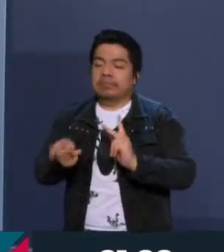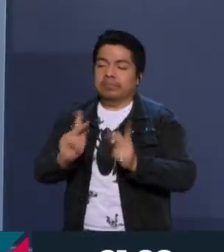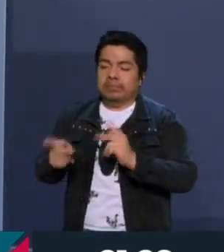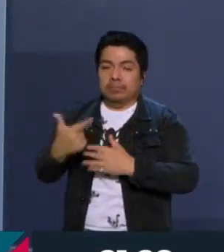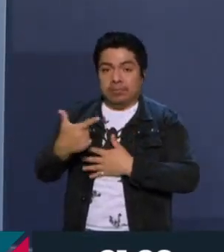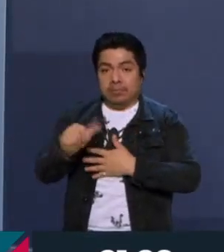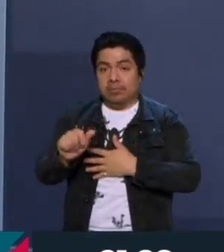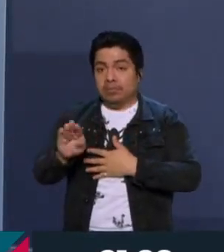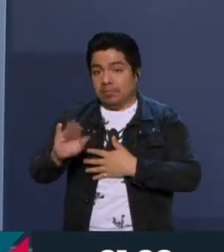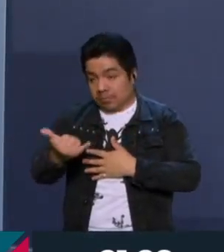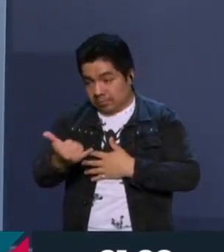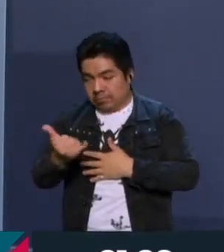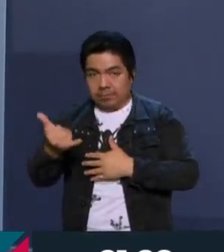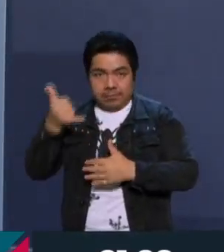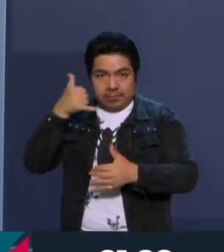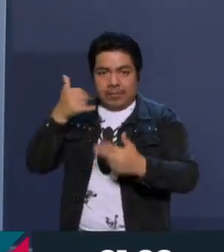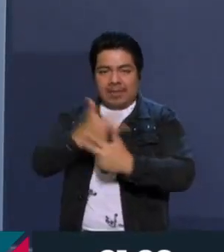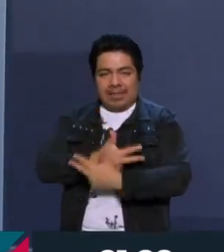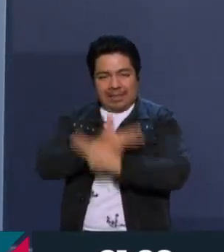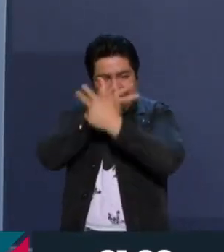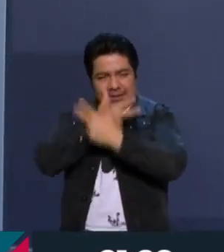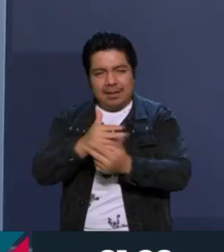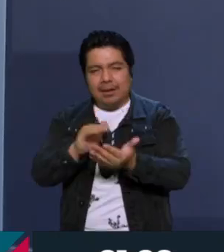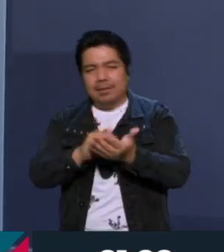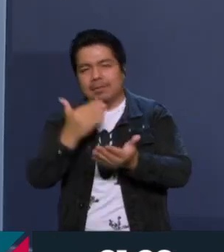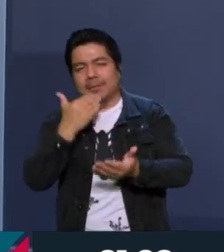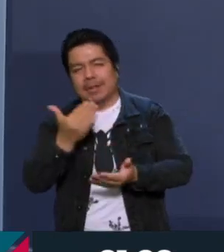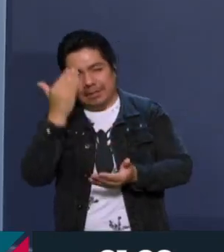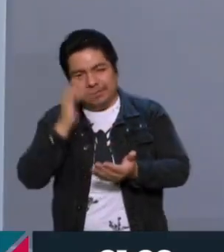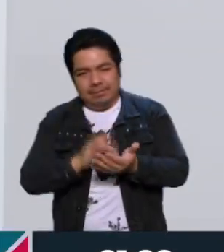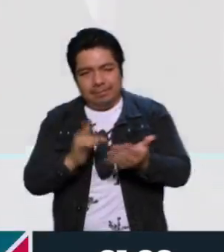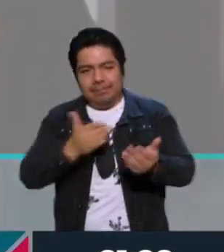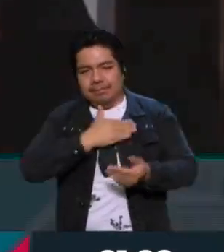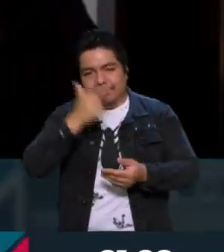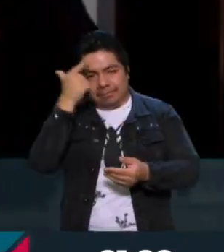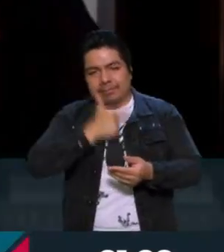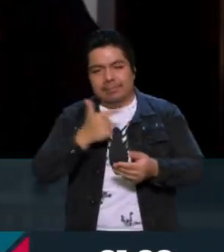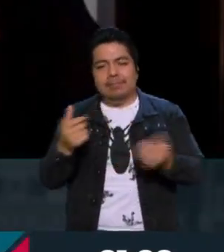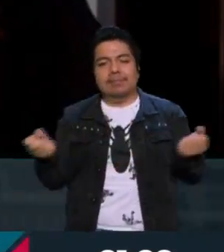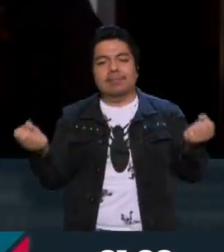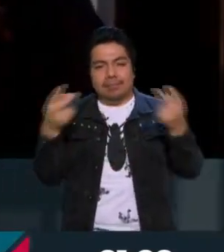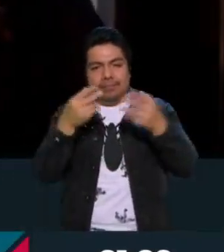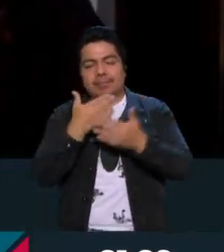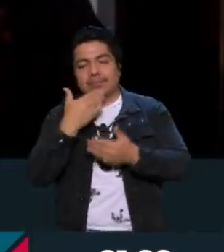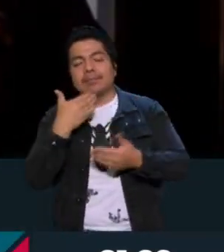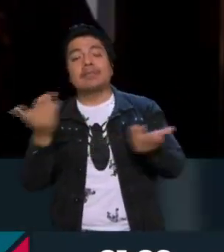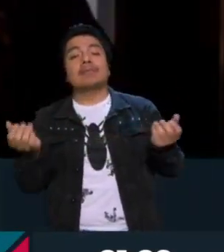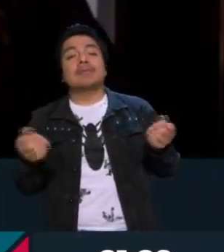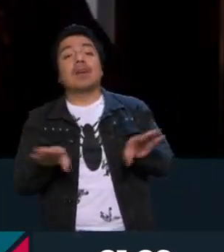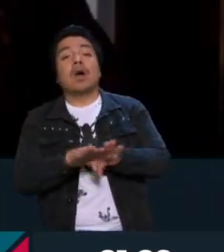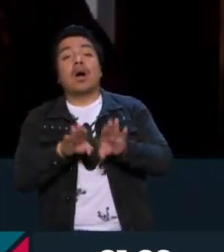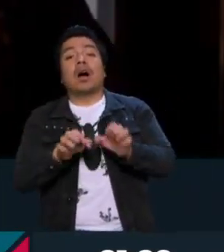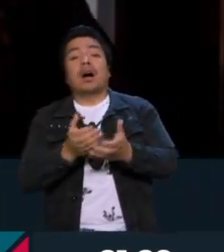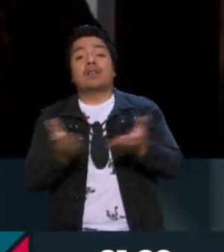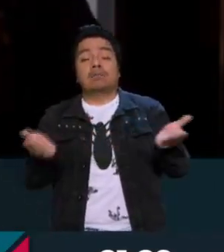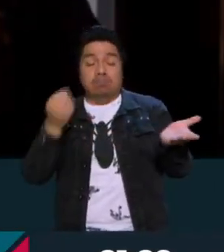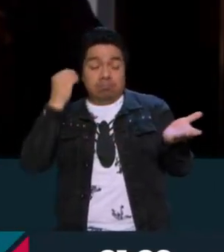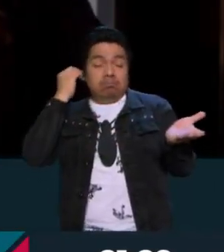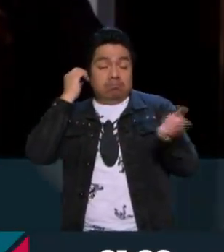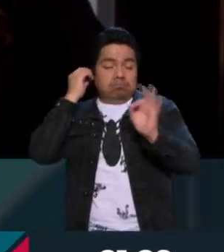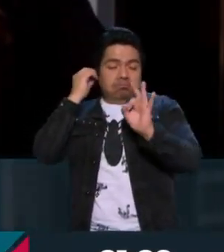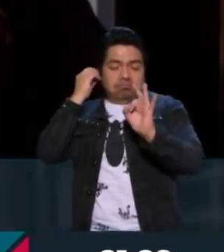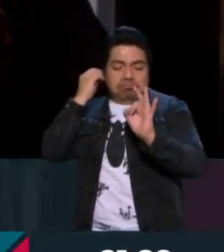ella y le agradecemos que nos tome la comunicación. Gabriela, buenas noches, ¿cómo estás? Hola, buenas noches, Braulio, a ti y a todo tu público. Qué bueno que nos acompañes